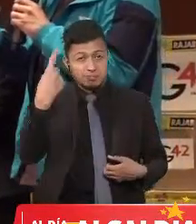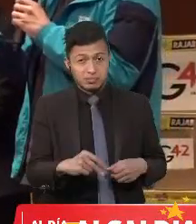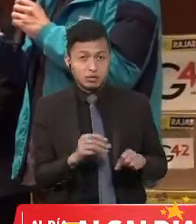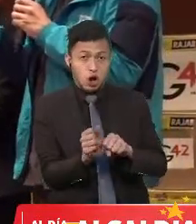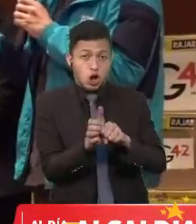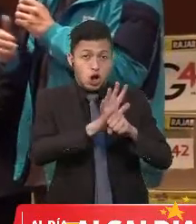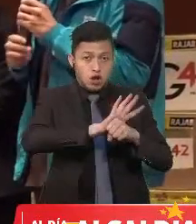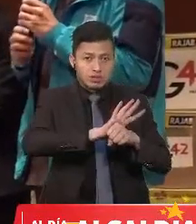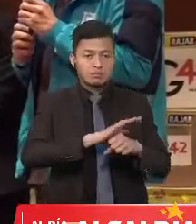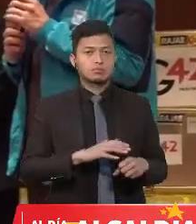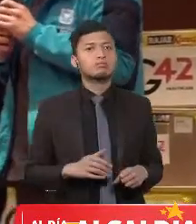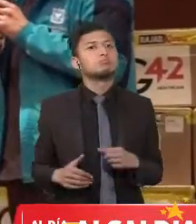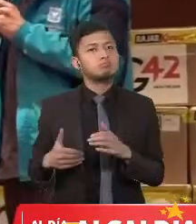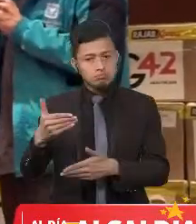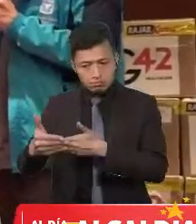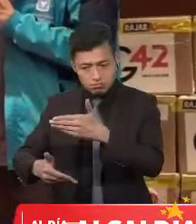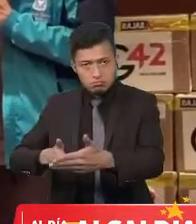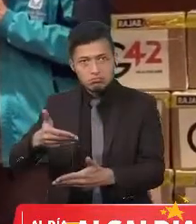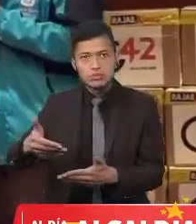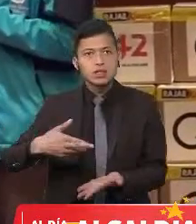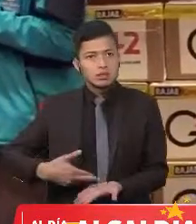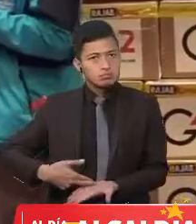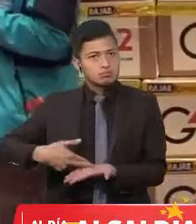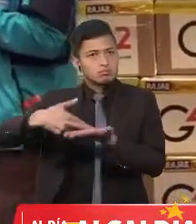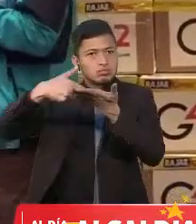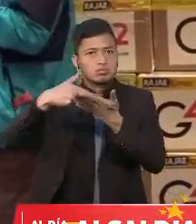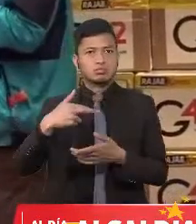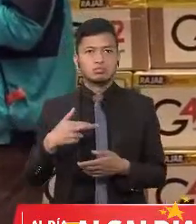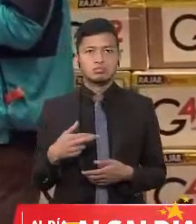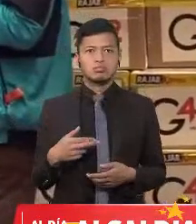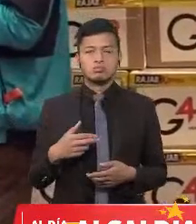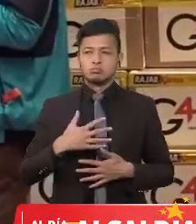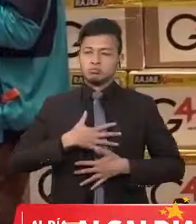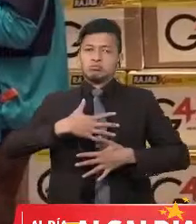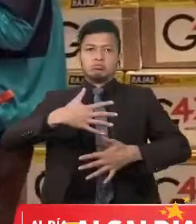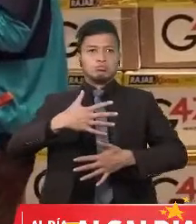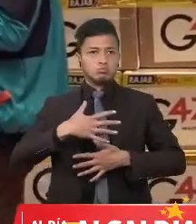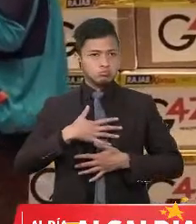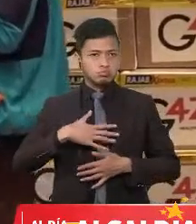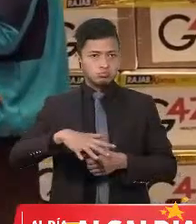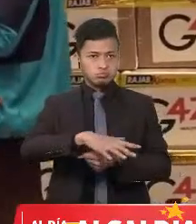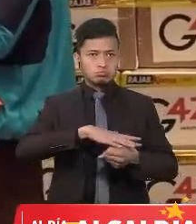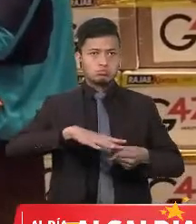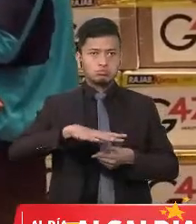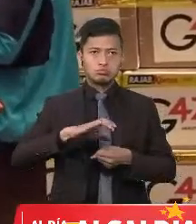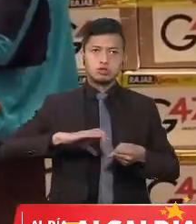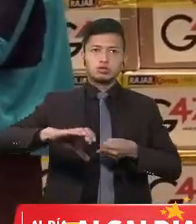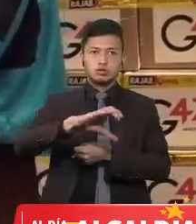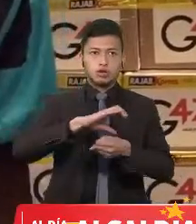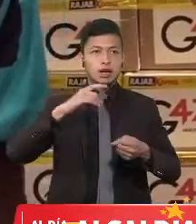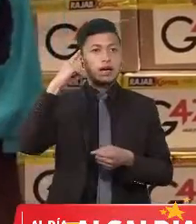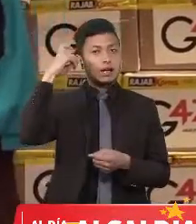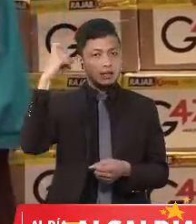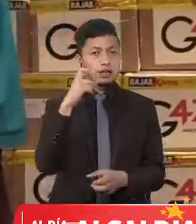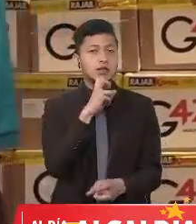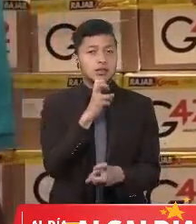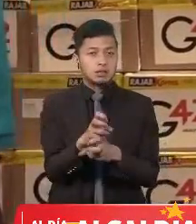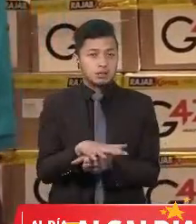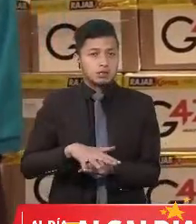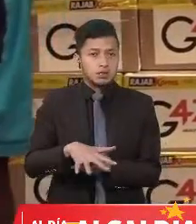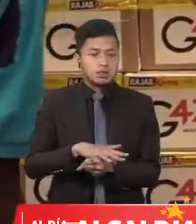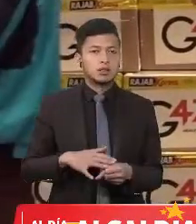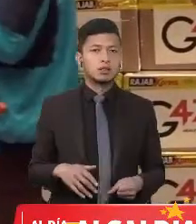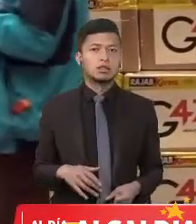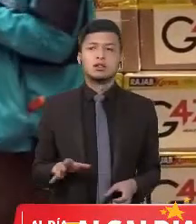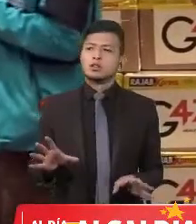y que están en proceso de recuperación pulmonar, que en este momento es un gran reto para la ciudad. Son